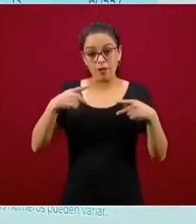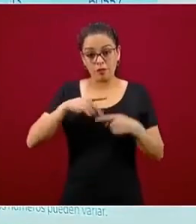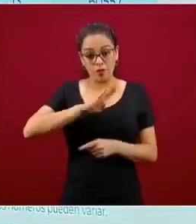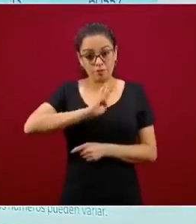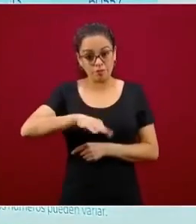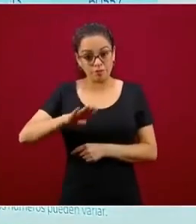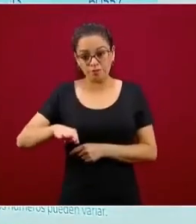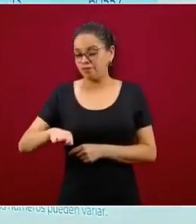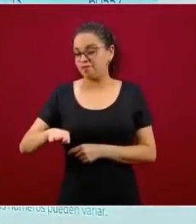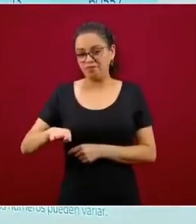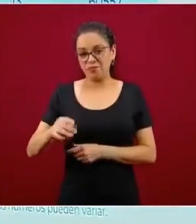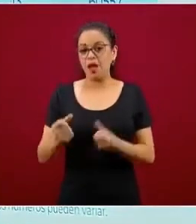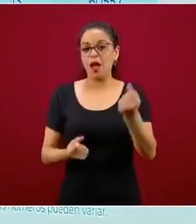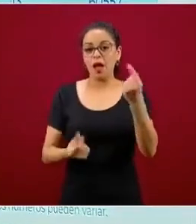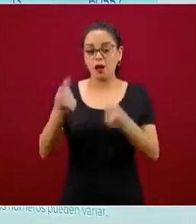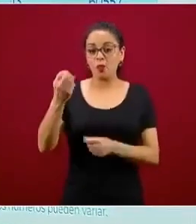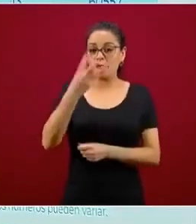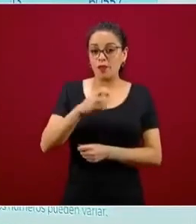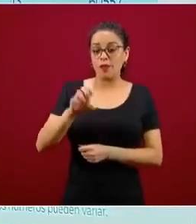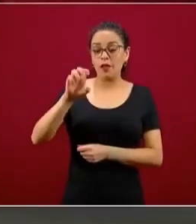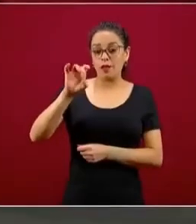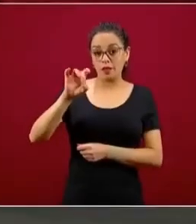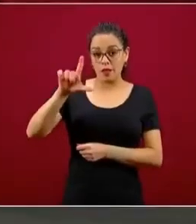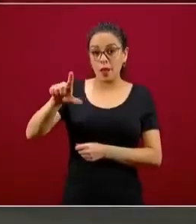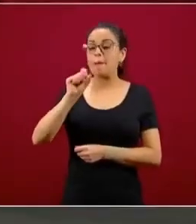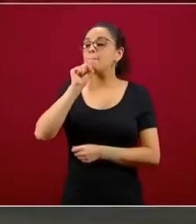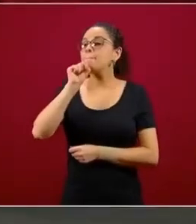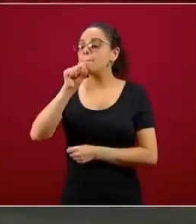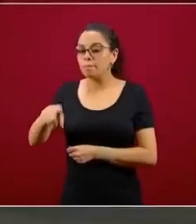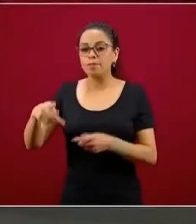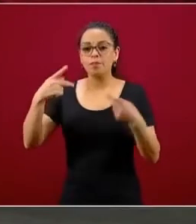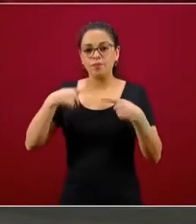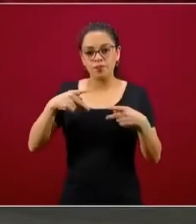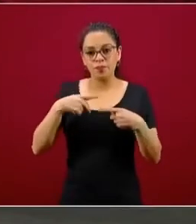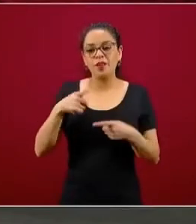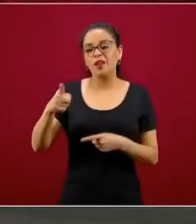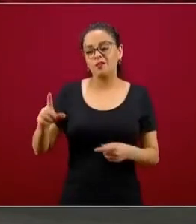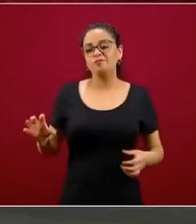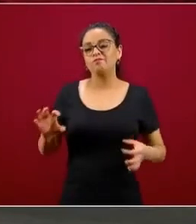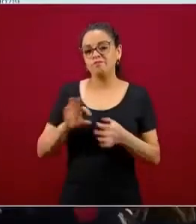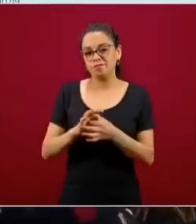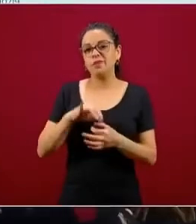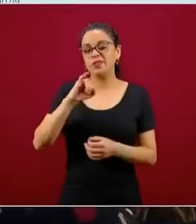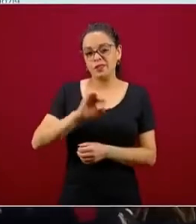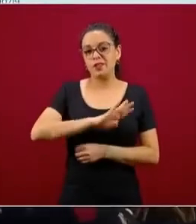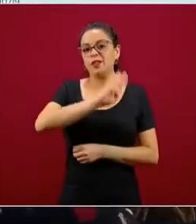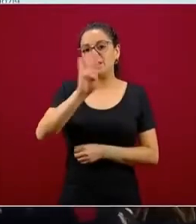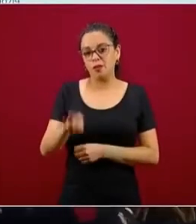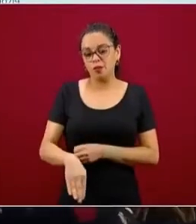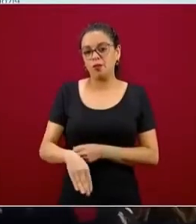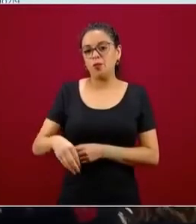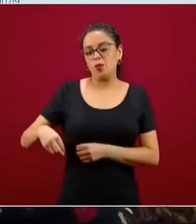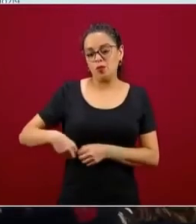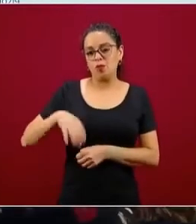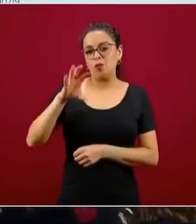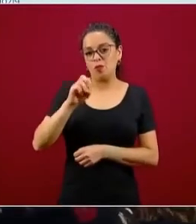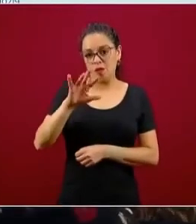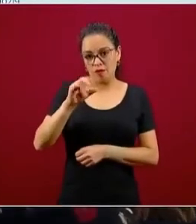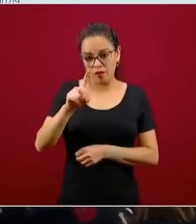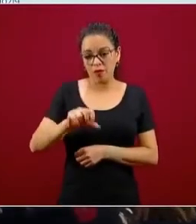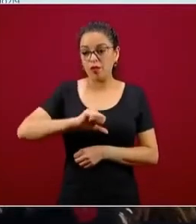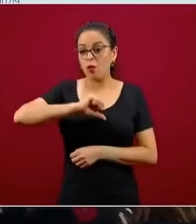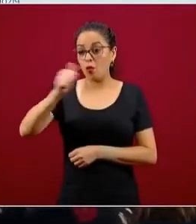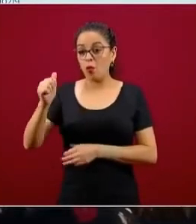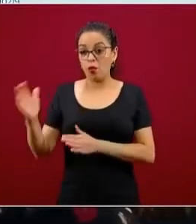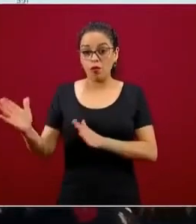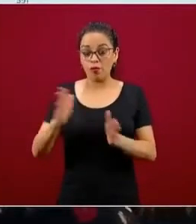estas 337 es la misma persona que lamentablemente perdió la vida, y en la siguiente diapositiva,